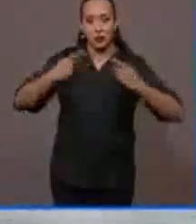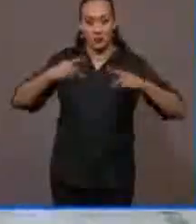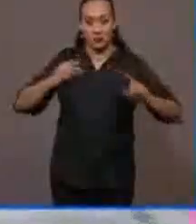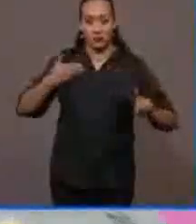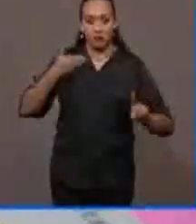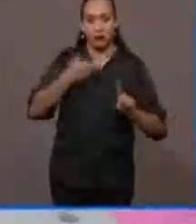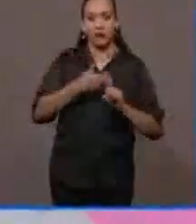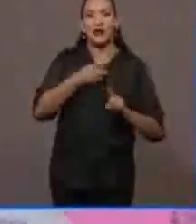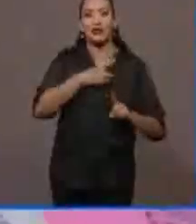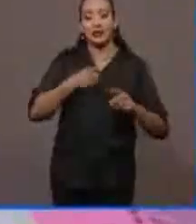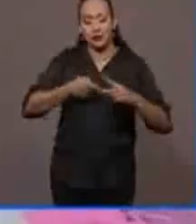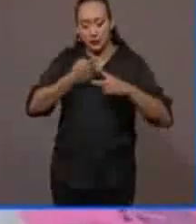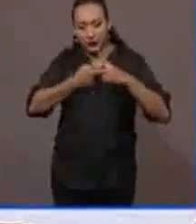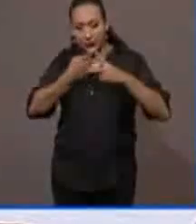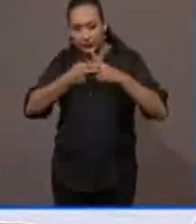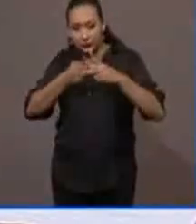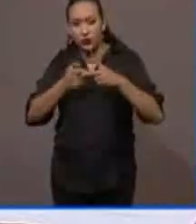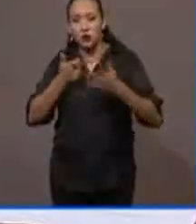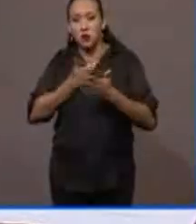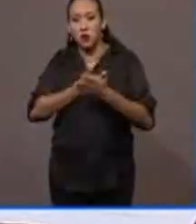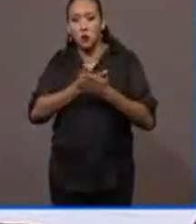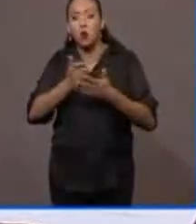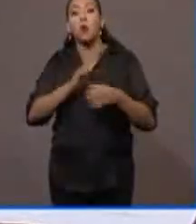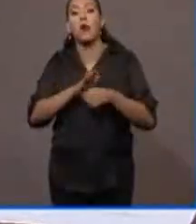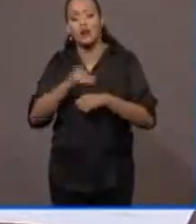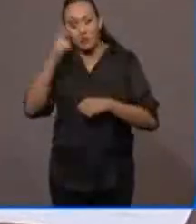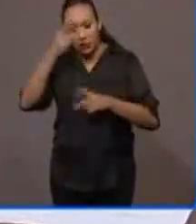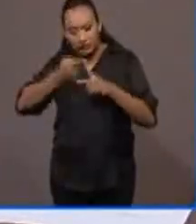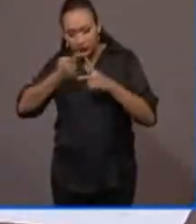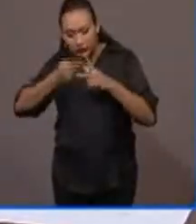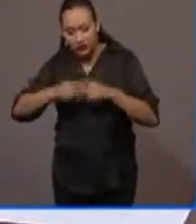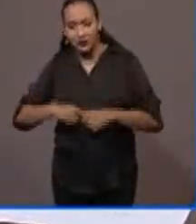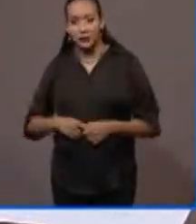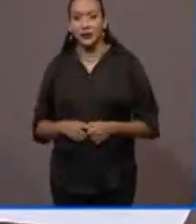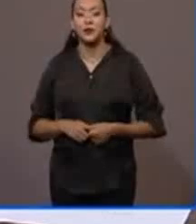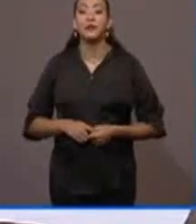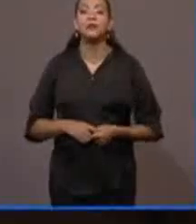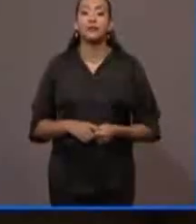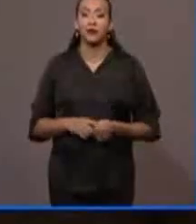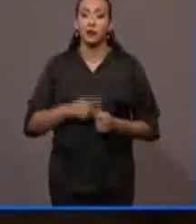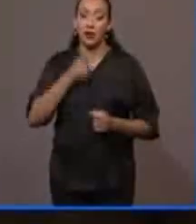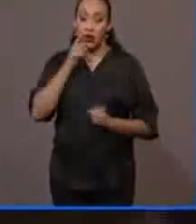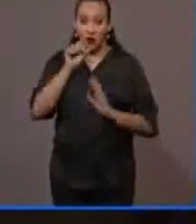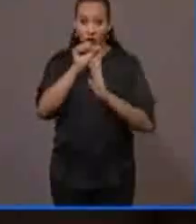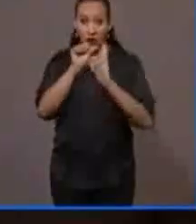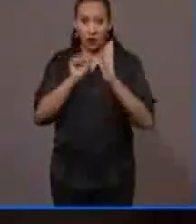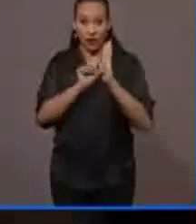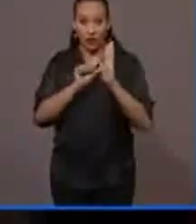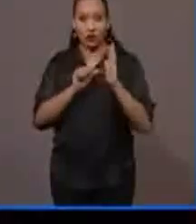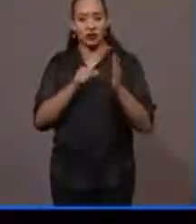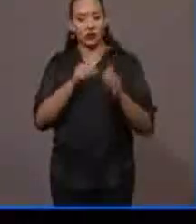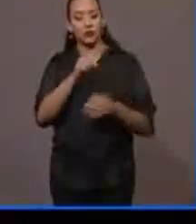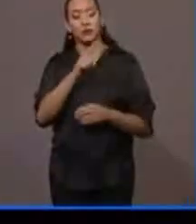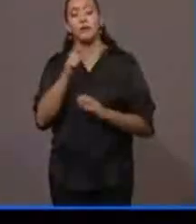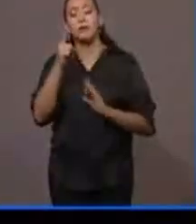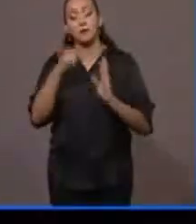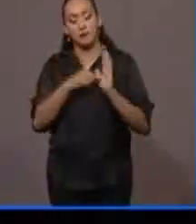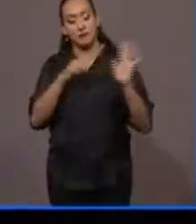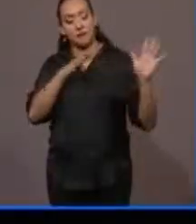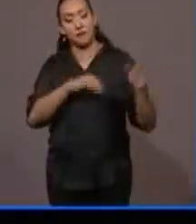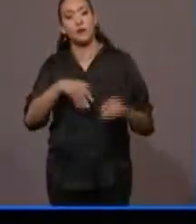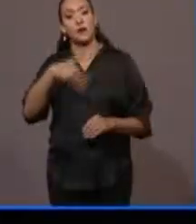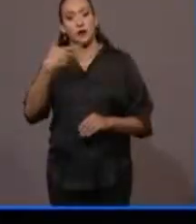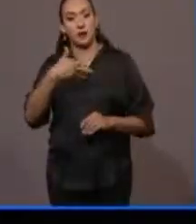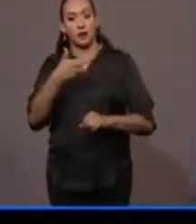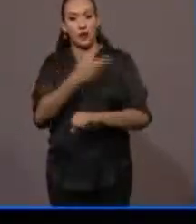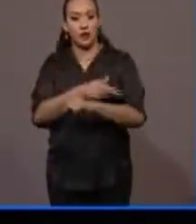debe calcularse con base en la unidad de medida y actualización. Precisó que si bien el artículo